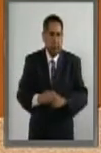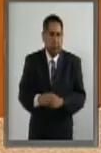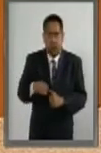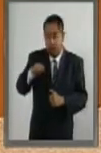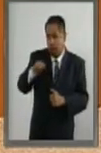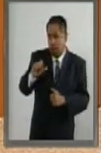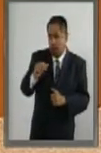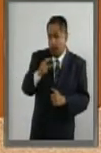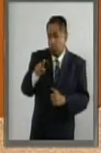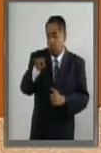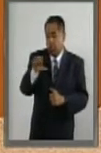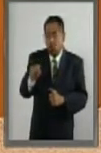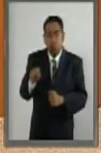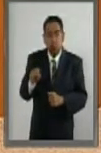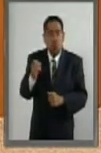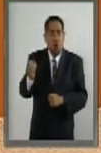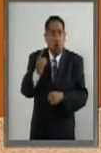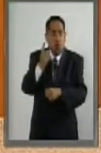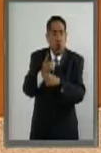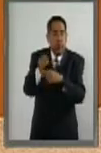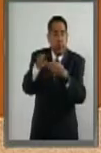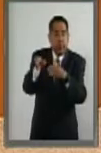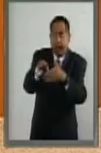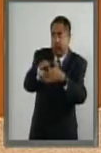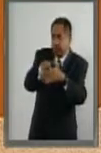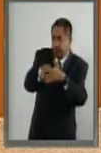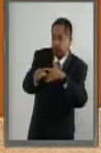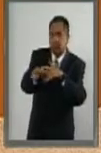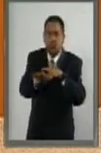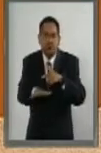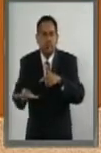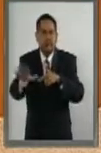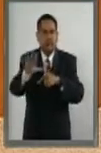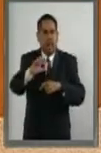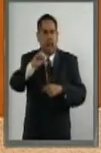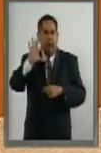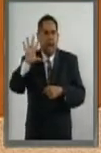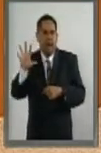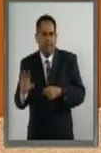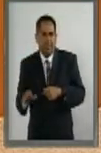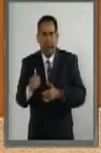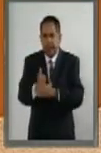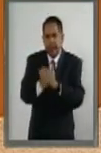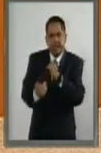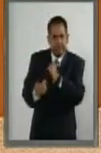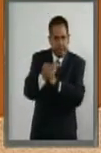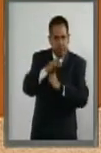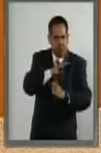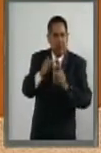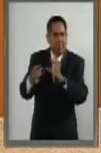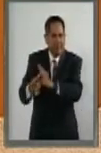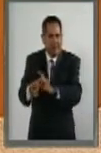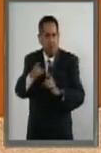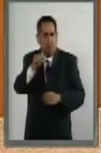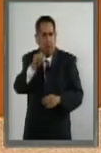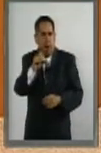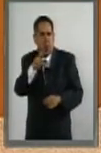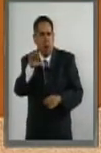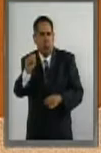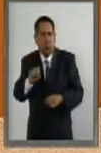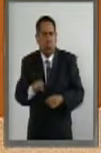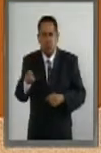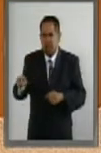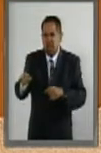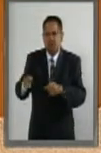Marruecos es nuestra ventana de oportunidad para el fortalecimiento de la presencia de México en el continente africano. Cuenta con el acceso a un